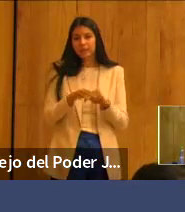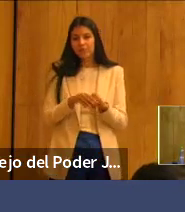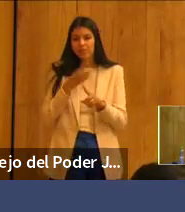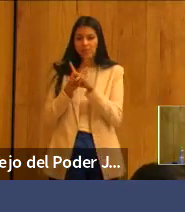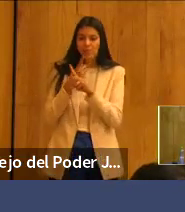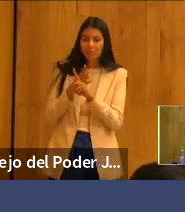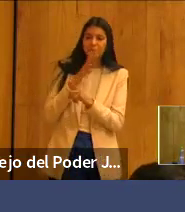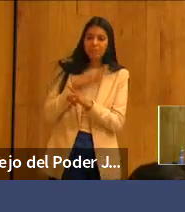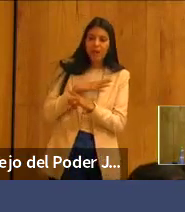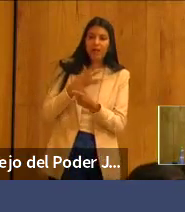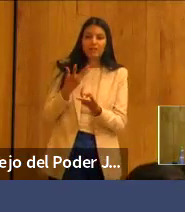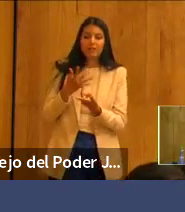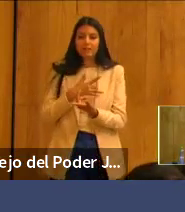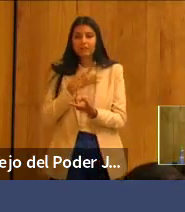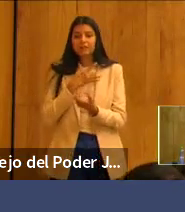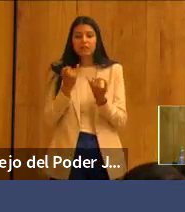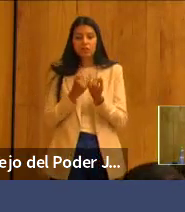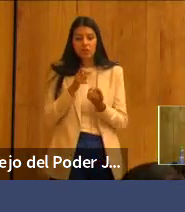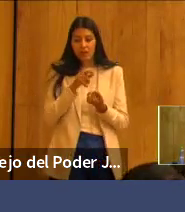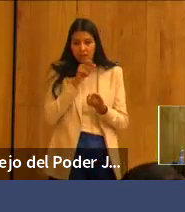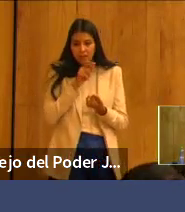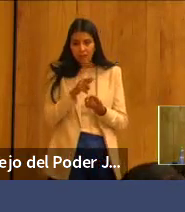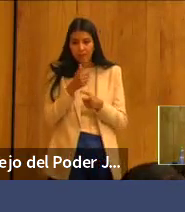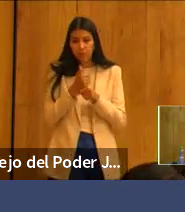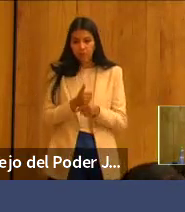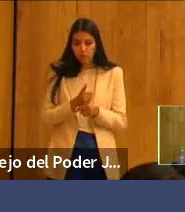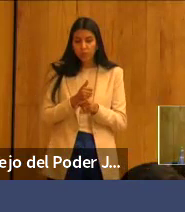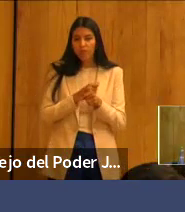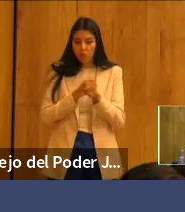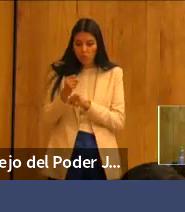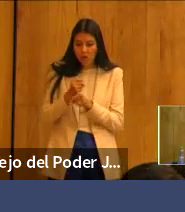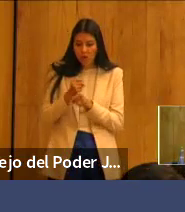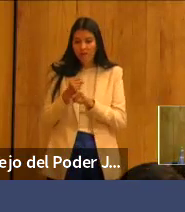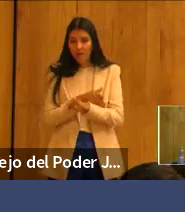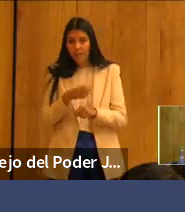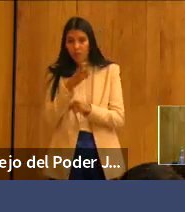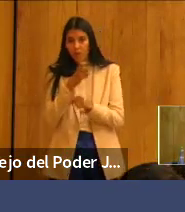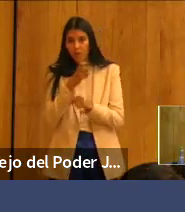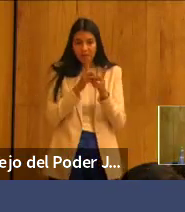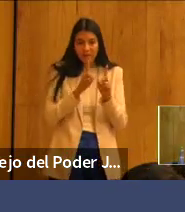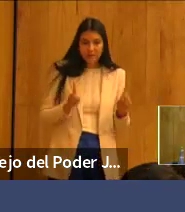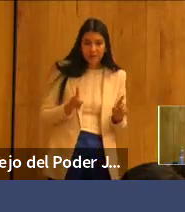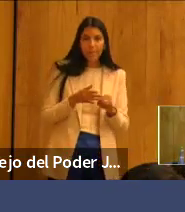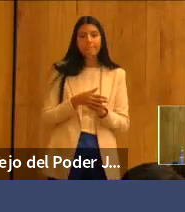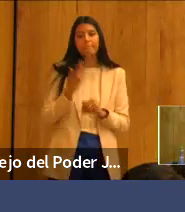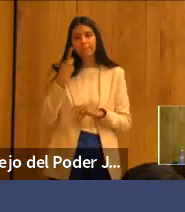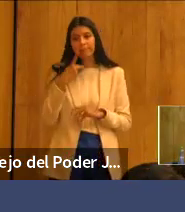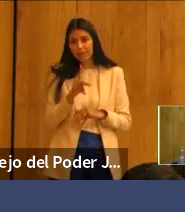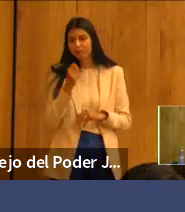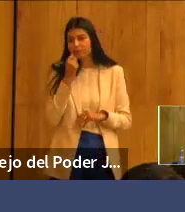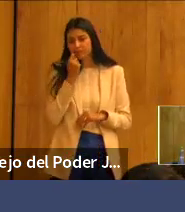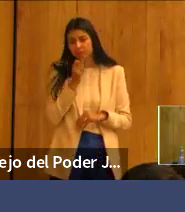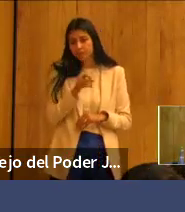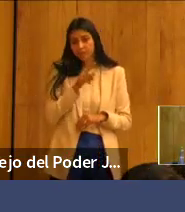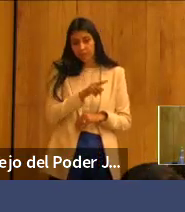agredido, que también ella la hizo víctima de violencia familiar y fue el motivo por el que se separaron, pero que aún así ella